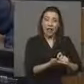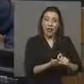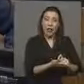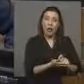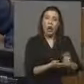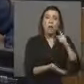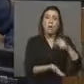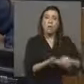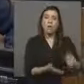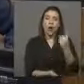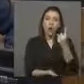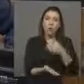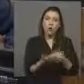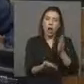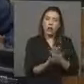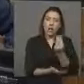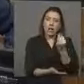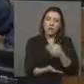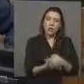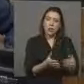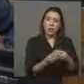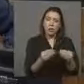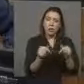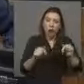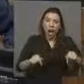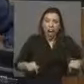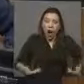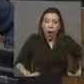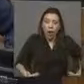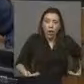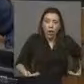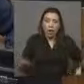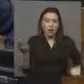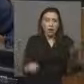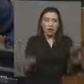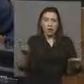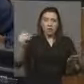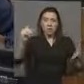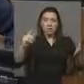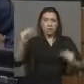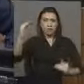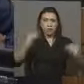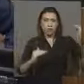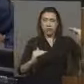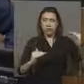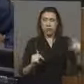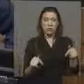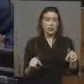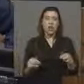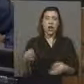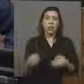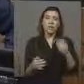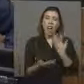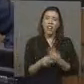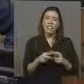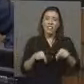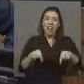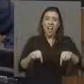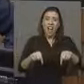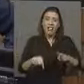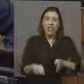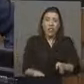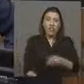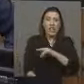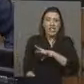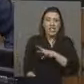tiene multas de 1 millón a 13 millones de pesos, hoy día. Eso se va a subsanar. Pero ese tipo de injusticia ocurre en Chile hoy, todavía.